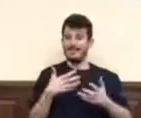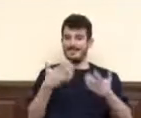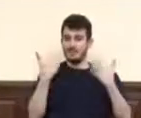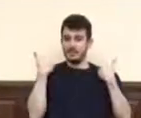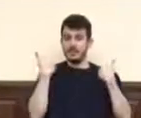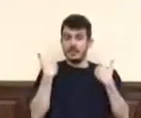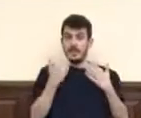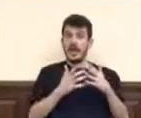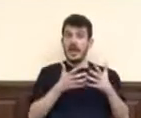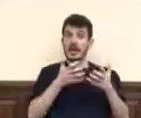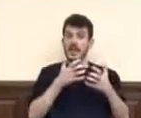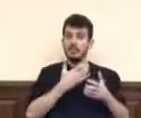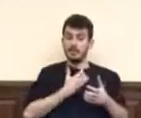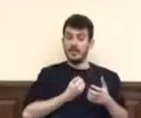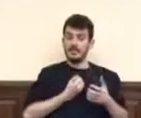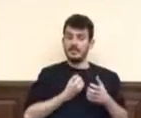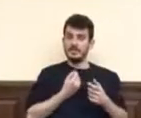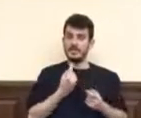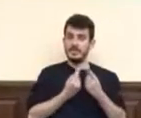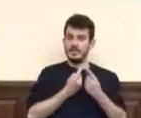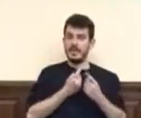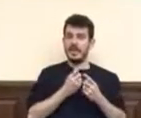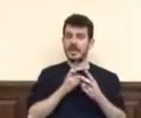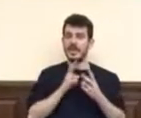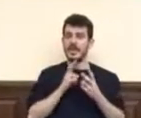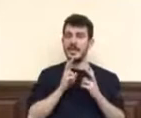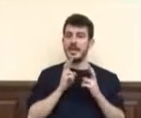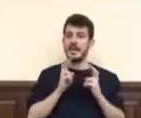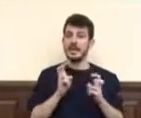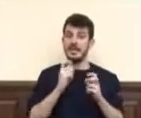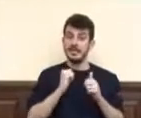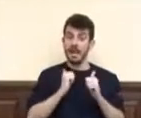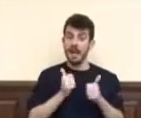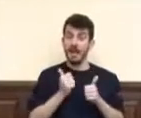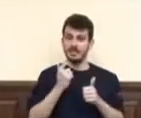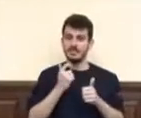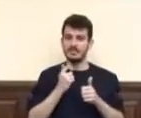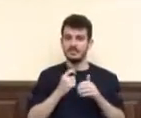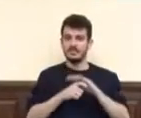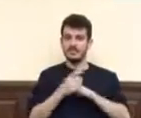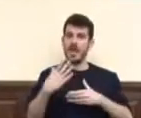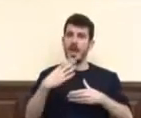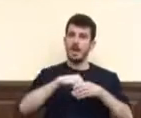que incluye iniciativas como esta. Por eso se llevó a cabo el proyecto piloto